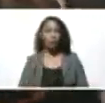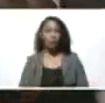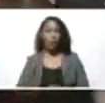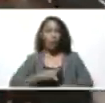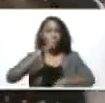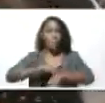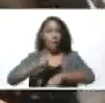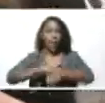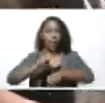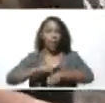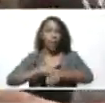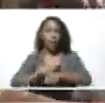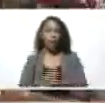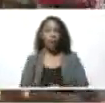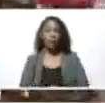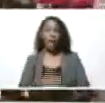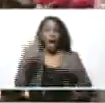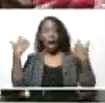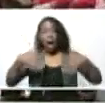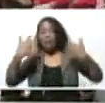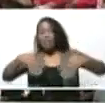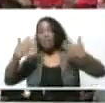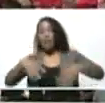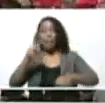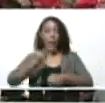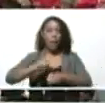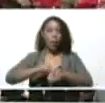Paraguay, ay, ay, ay, Paraguay,